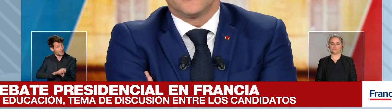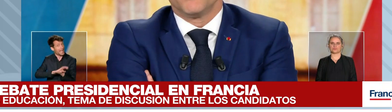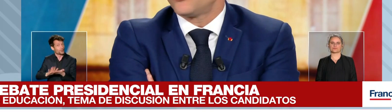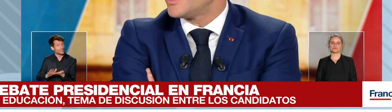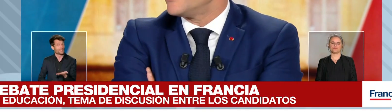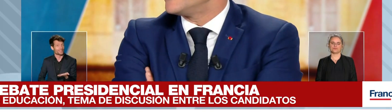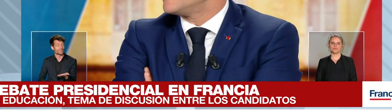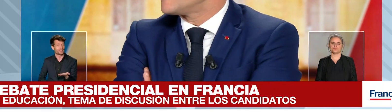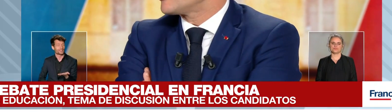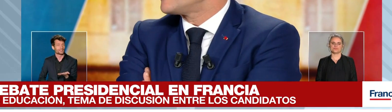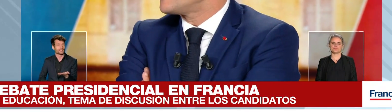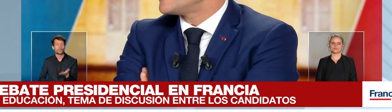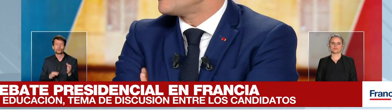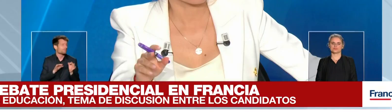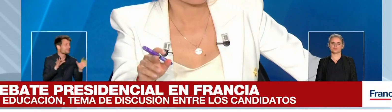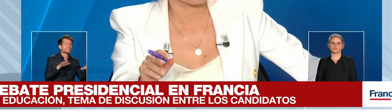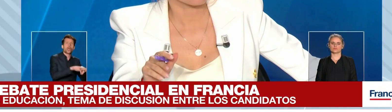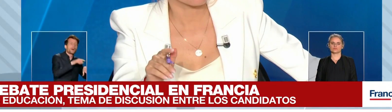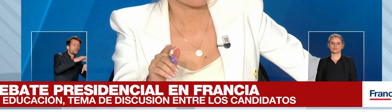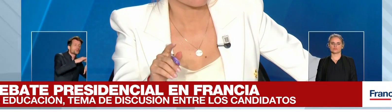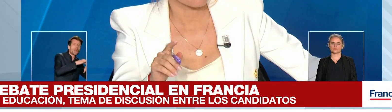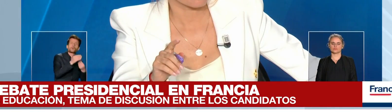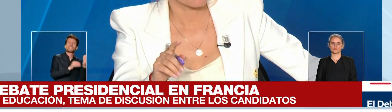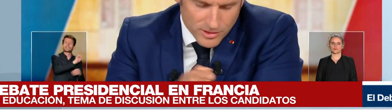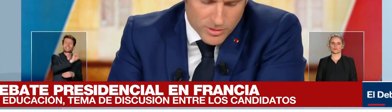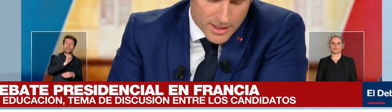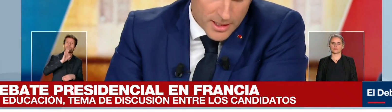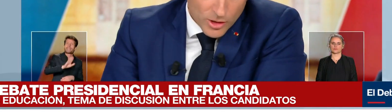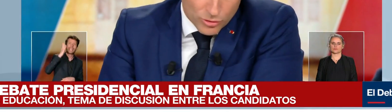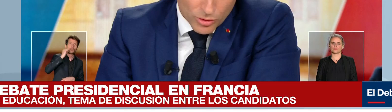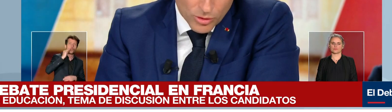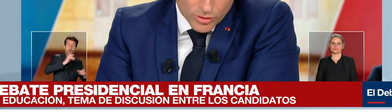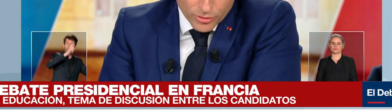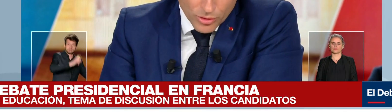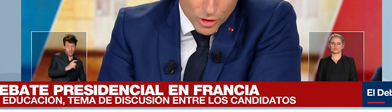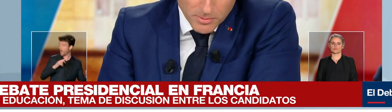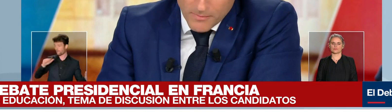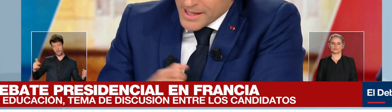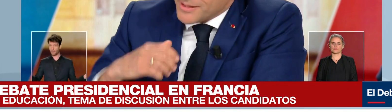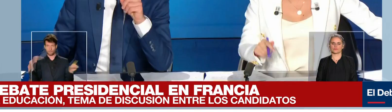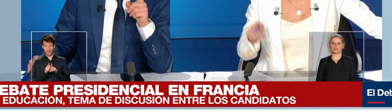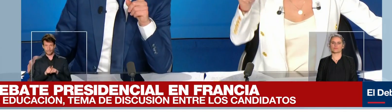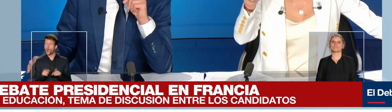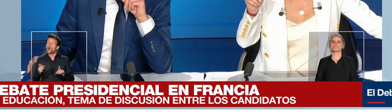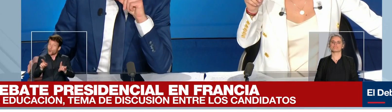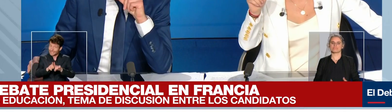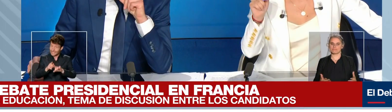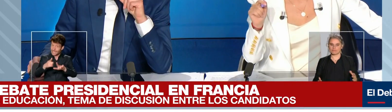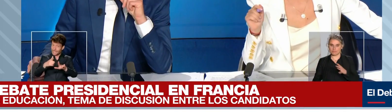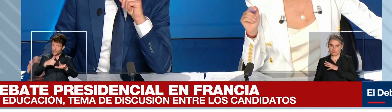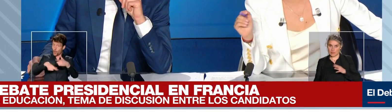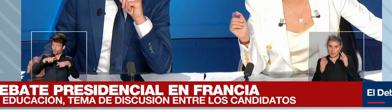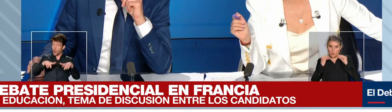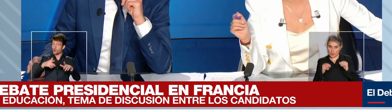que hicimos con la baja de las mutuales y de la seguridad social estudiantil y acompañando mejor el tema de la vivienda